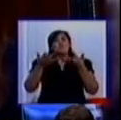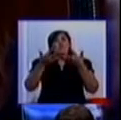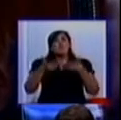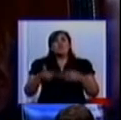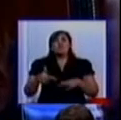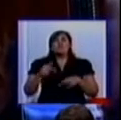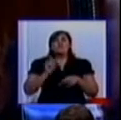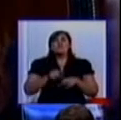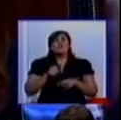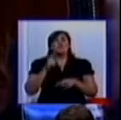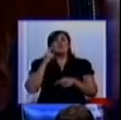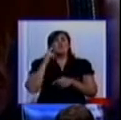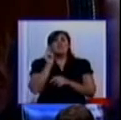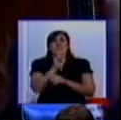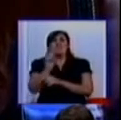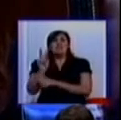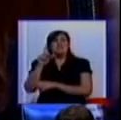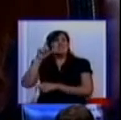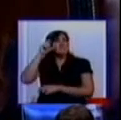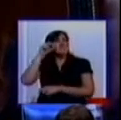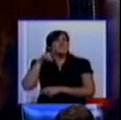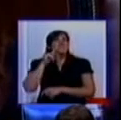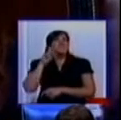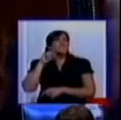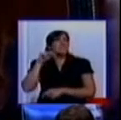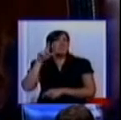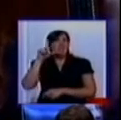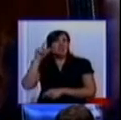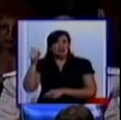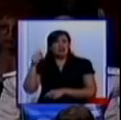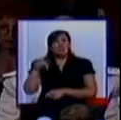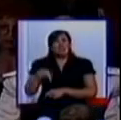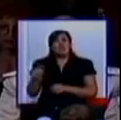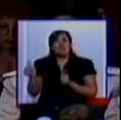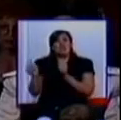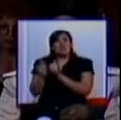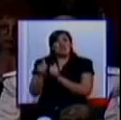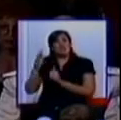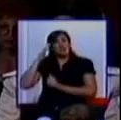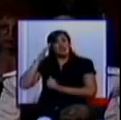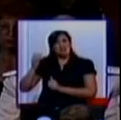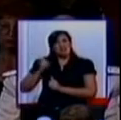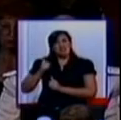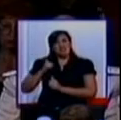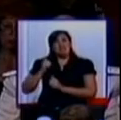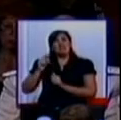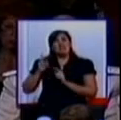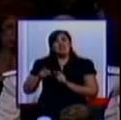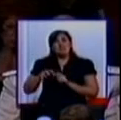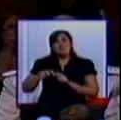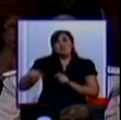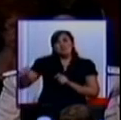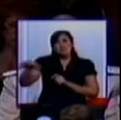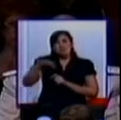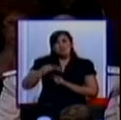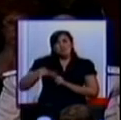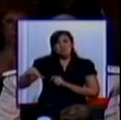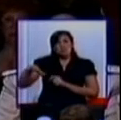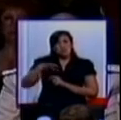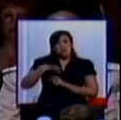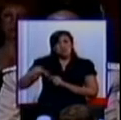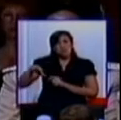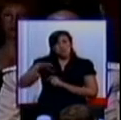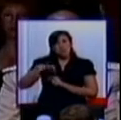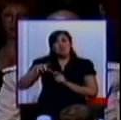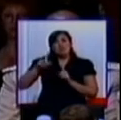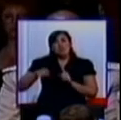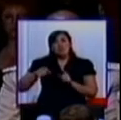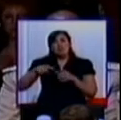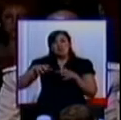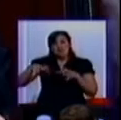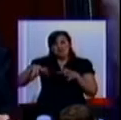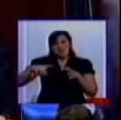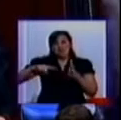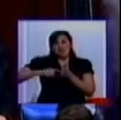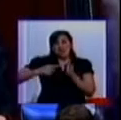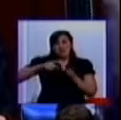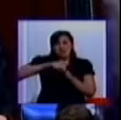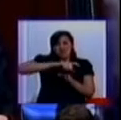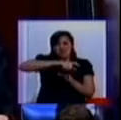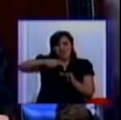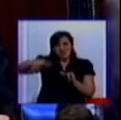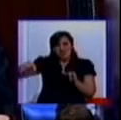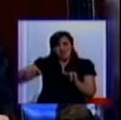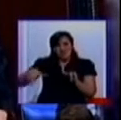con la Gendarmería Nacional, en lograr en toda la región metropolitana y fundamentalmente que circunda a Capital